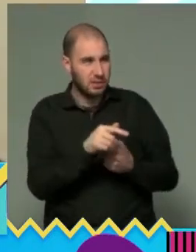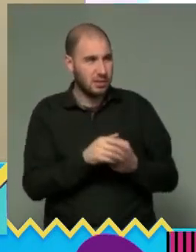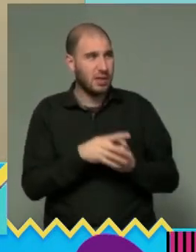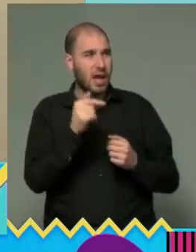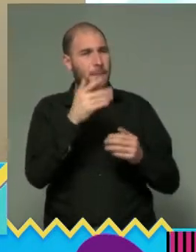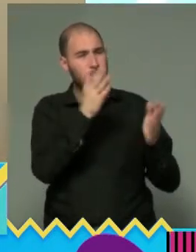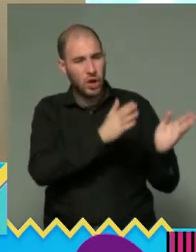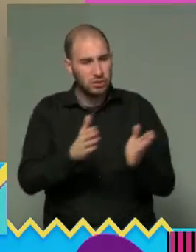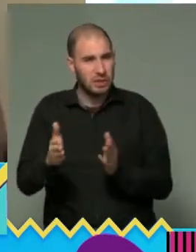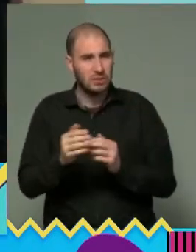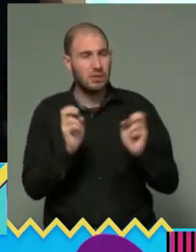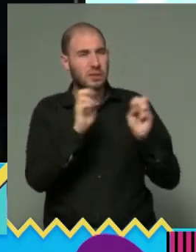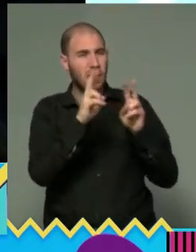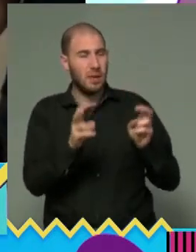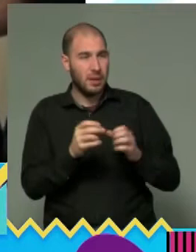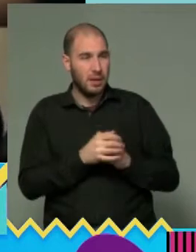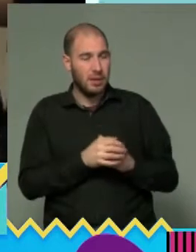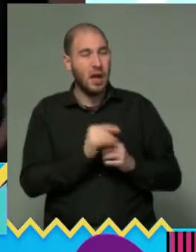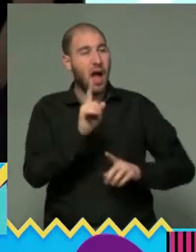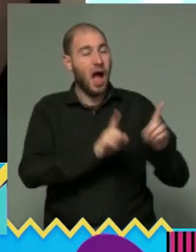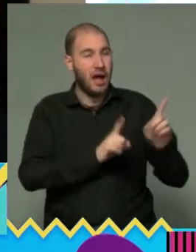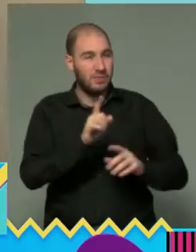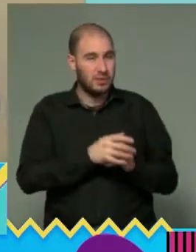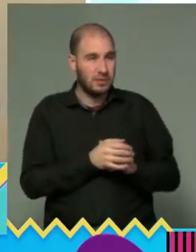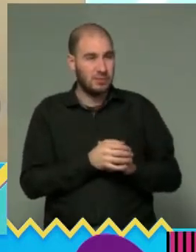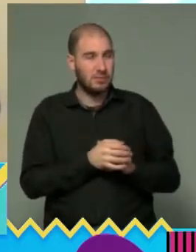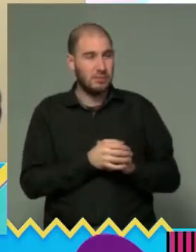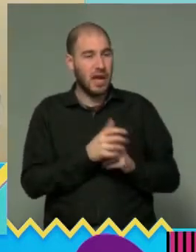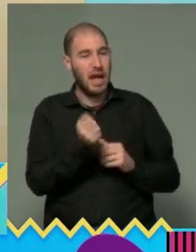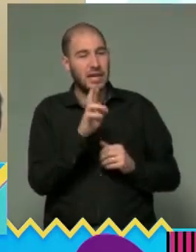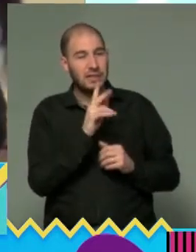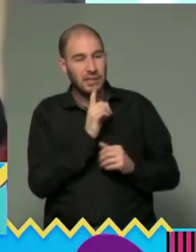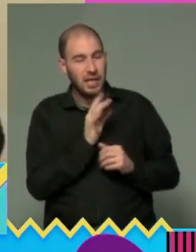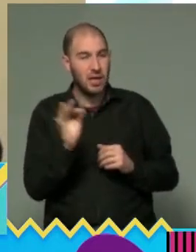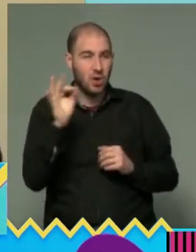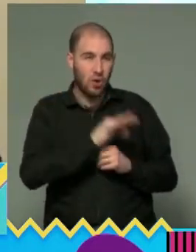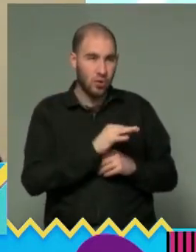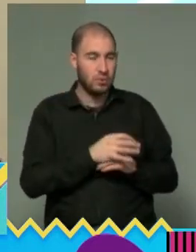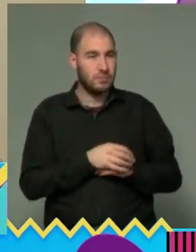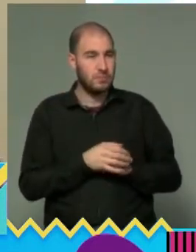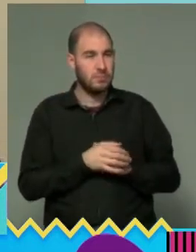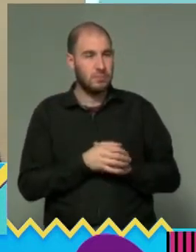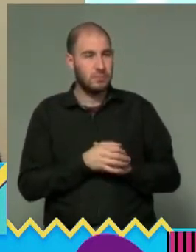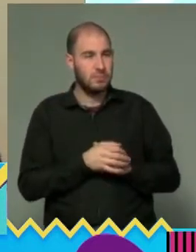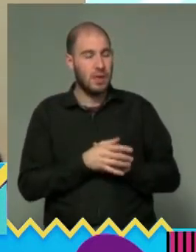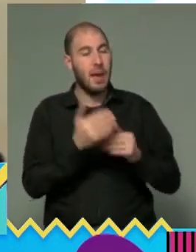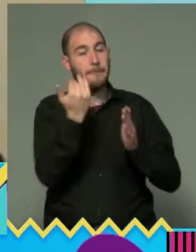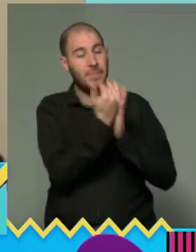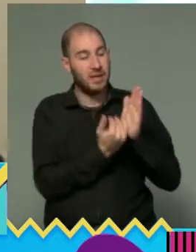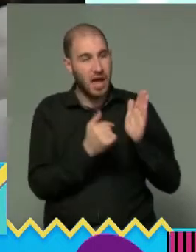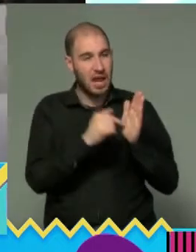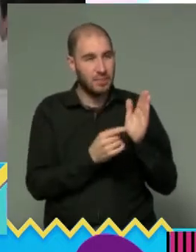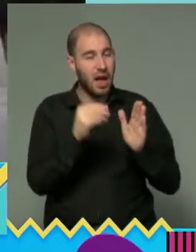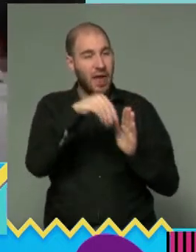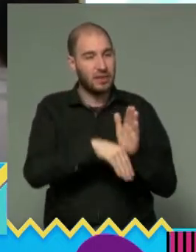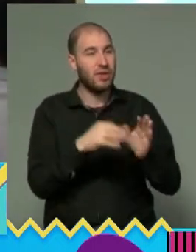un proceso que tiene que ver desde hasta a veces con una RT o con los mecanismos que hay